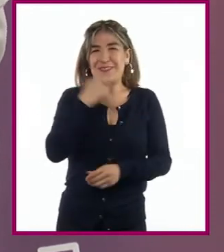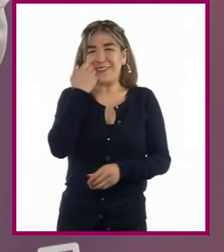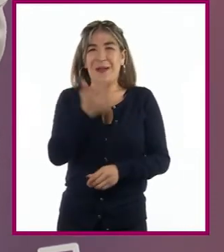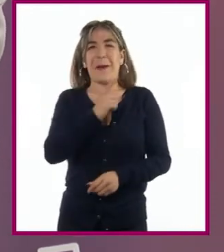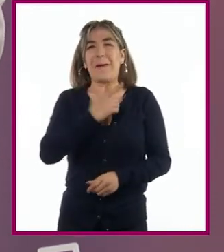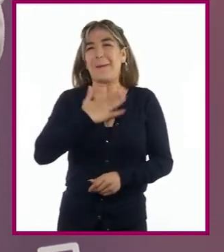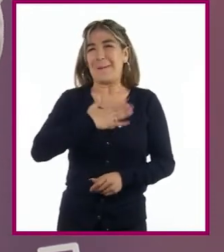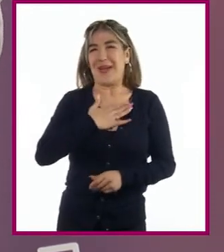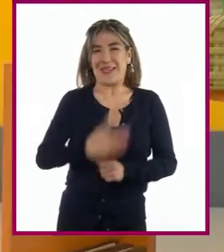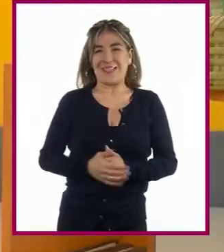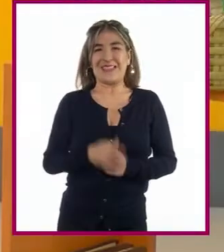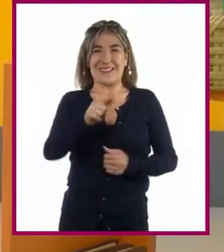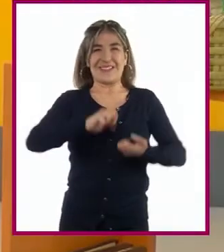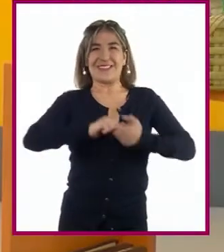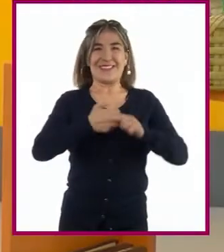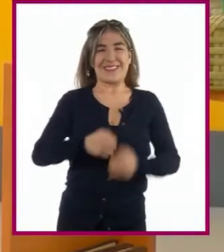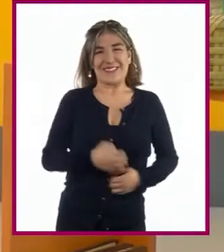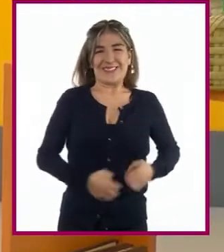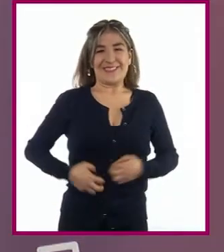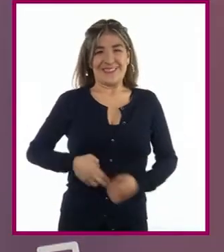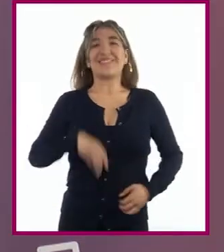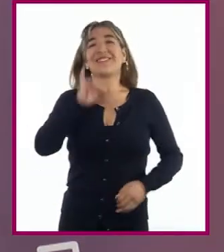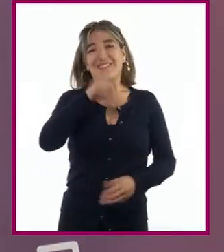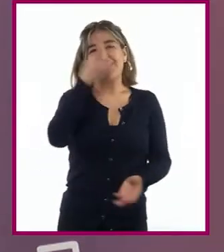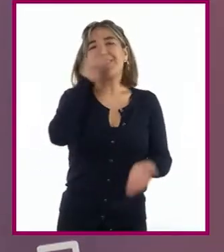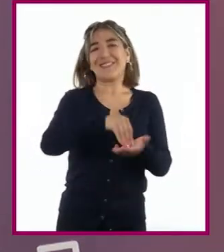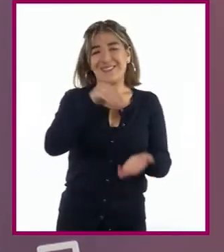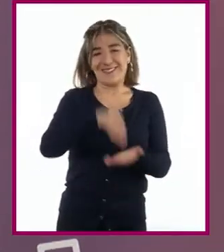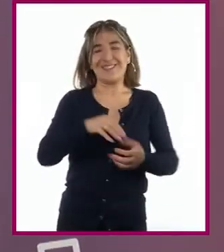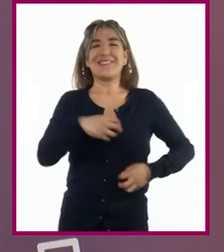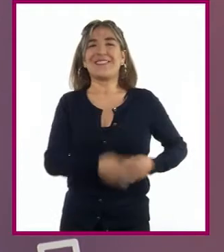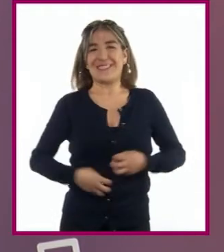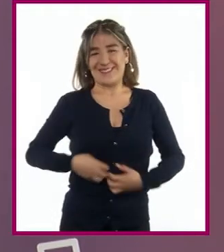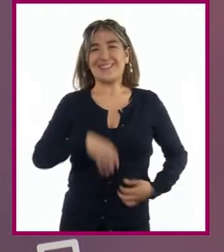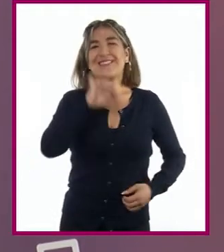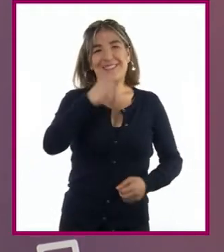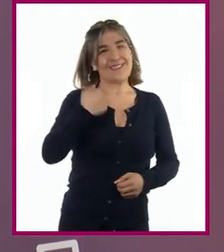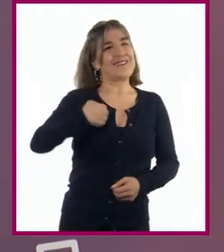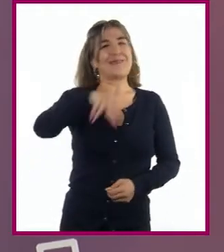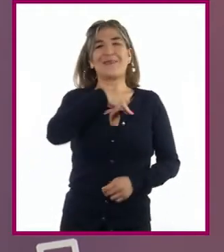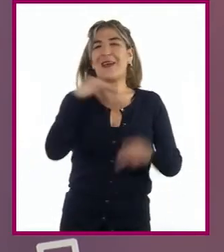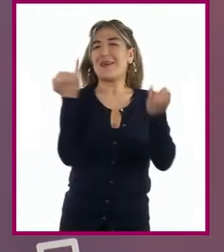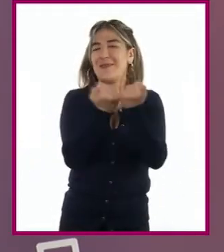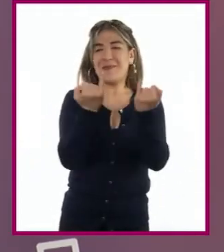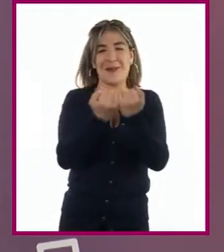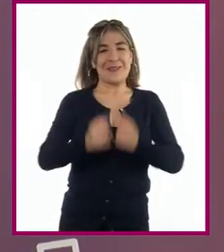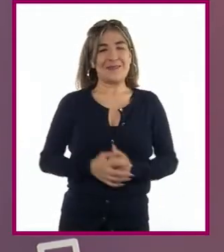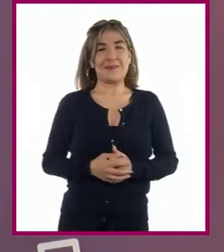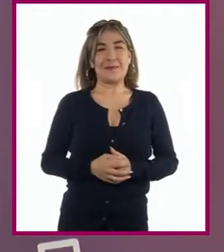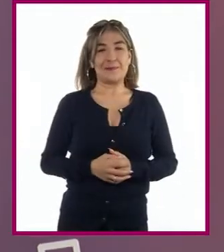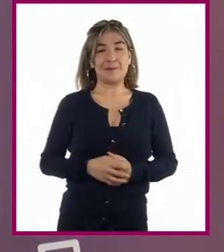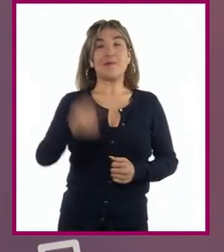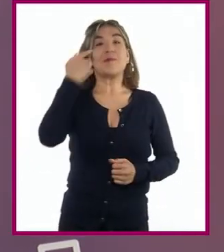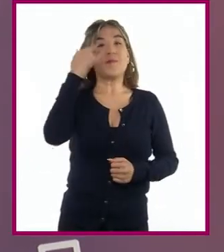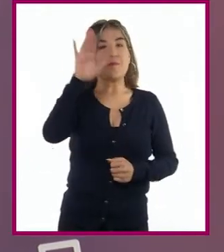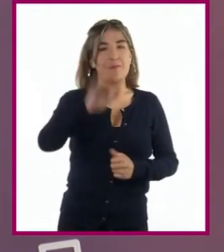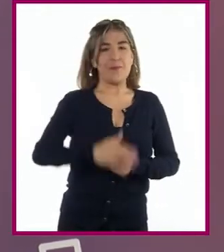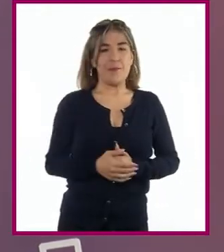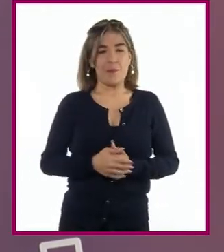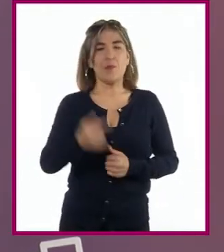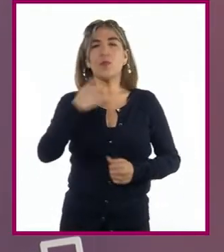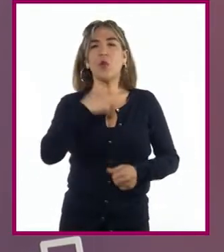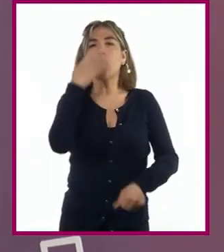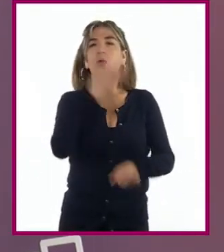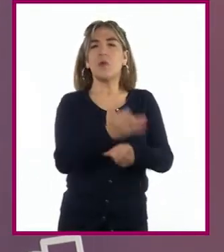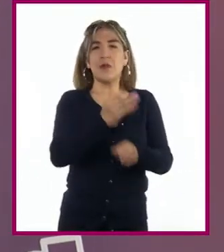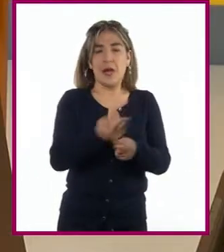nervioso? Te digo la verdad, hasta la fecha todavía. ¿Sí? Igual nosotros. Fíjate, sí. Yo estoy